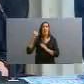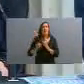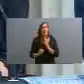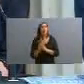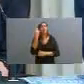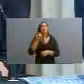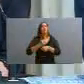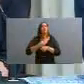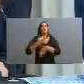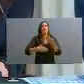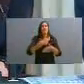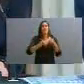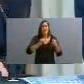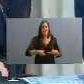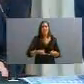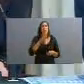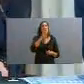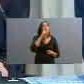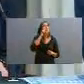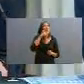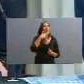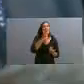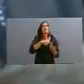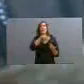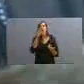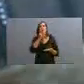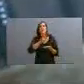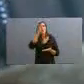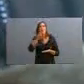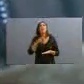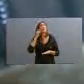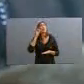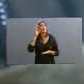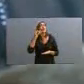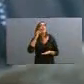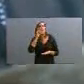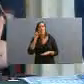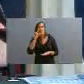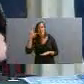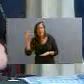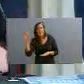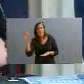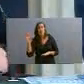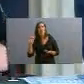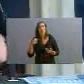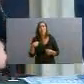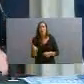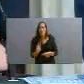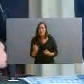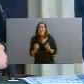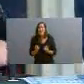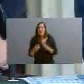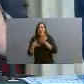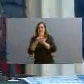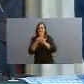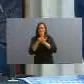grandes administrativistas, Bielsa, Gordillo, etcétera, etcétera. Pero en realidad no hay un desarrollo y nosotros necesitamos una ley de